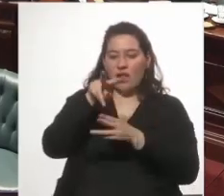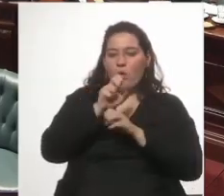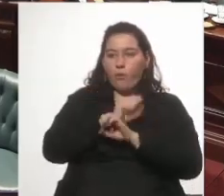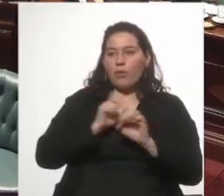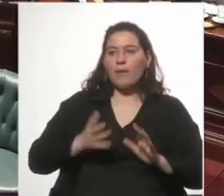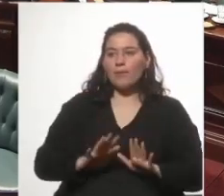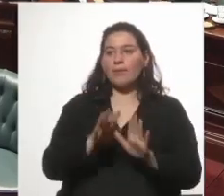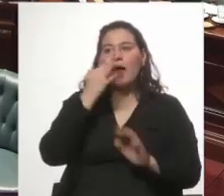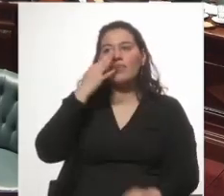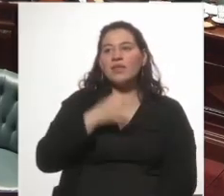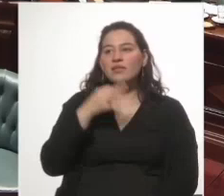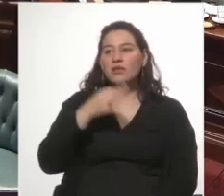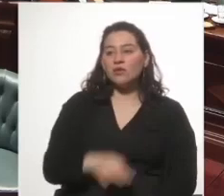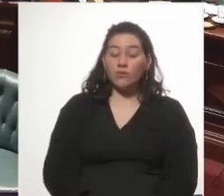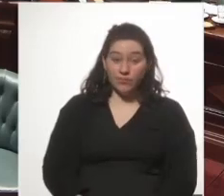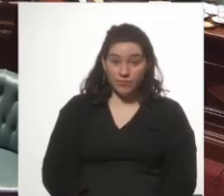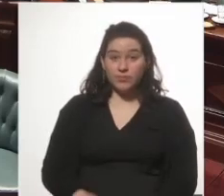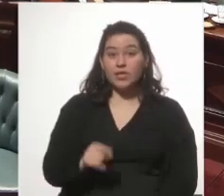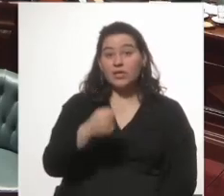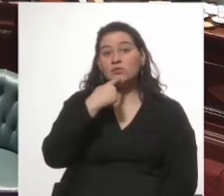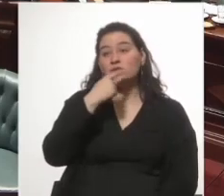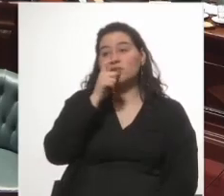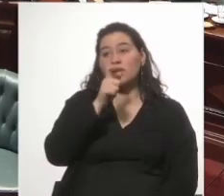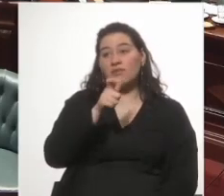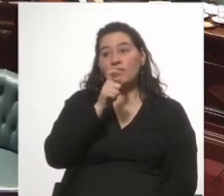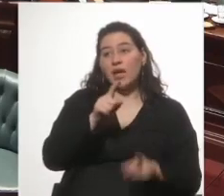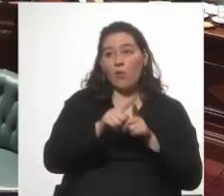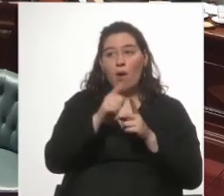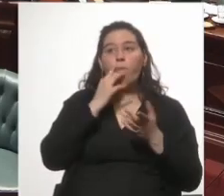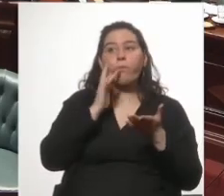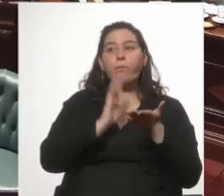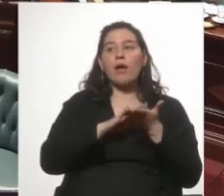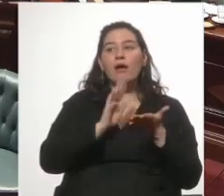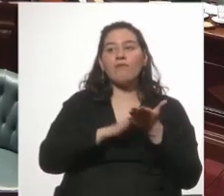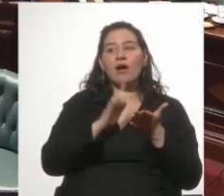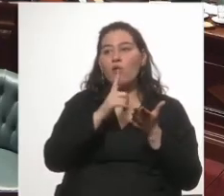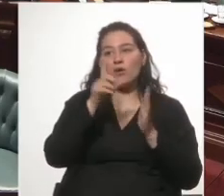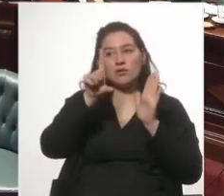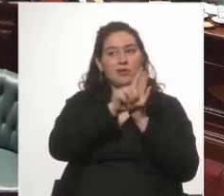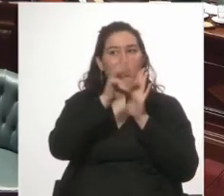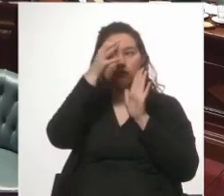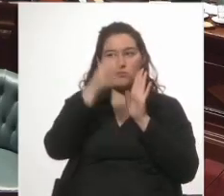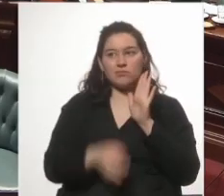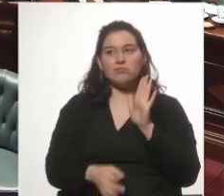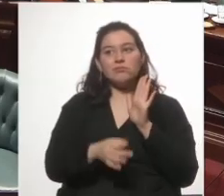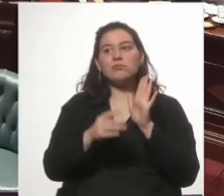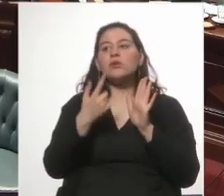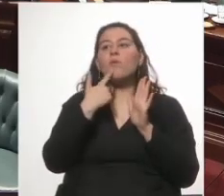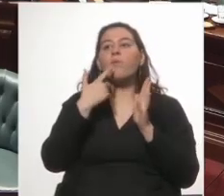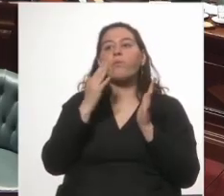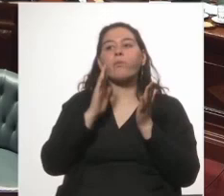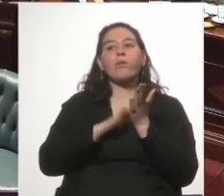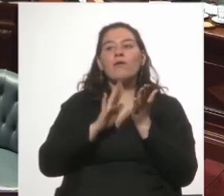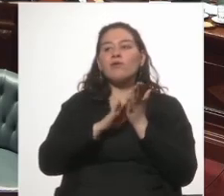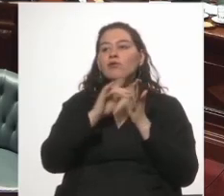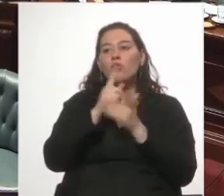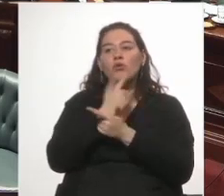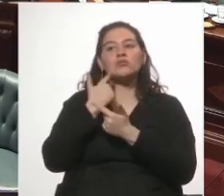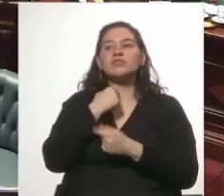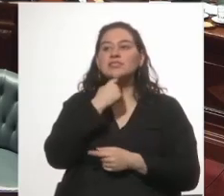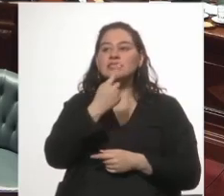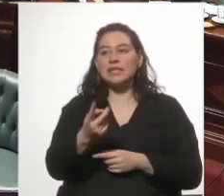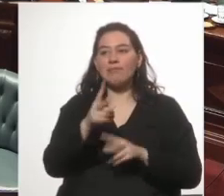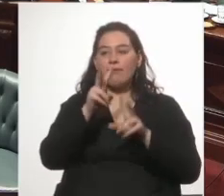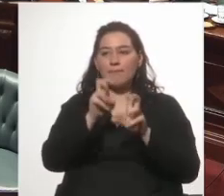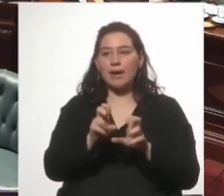los testigos, lo que constituye el diligenciamiento de prueba ilícita, introduciendo en el proceso prueba que no representa la espontánea